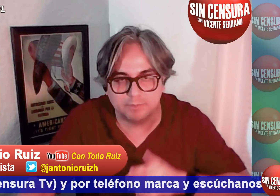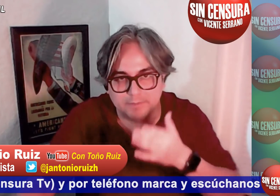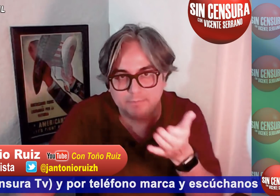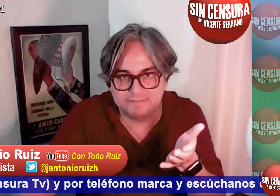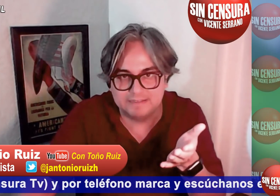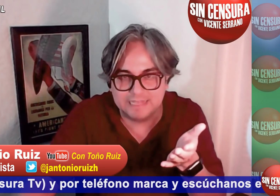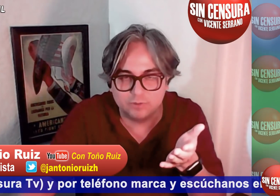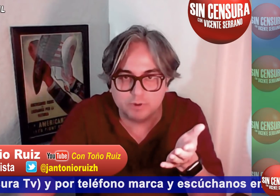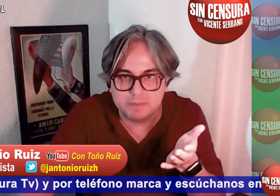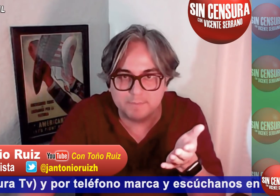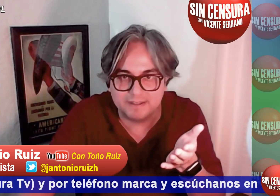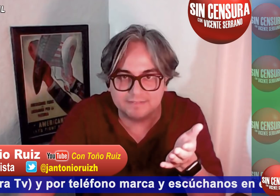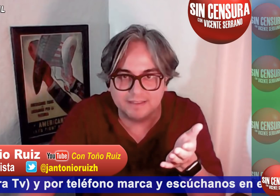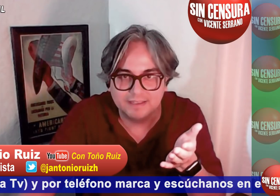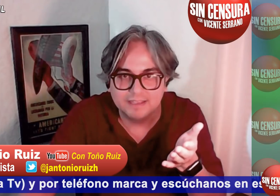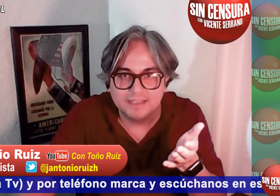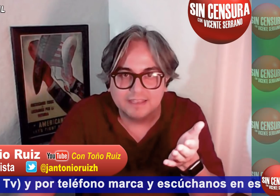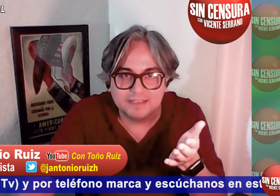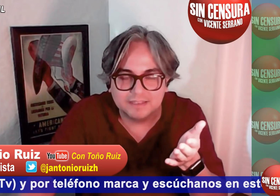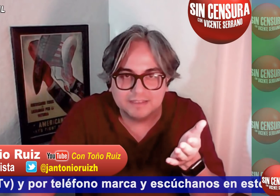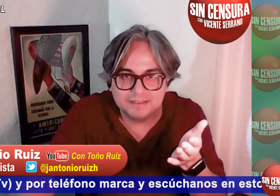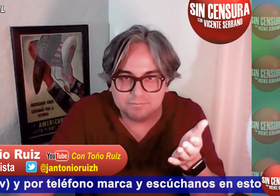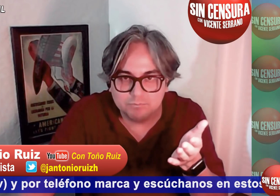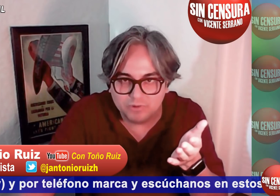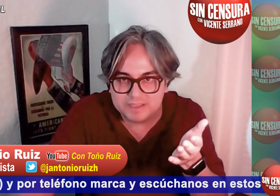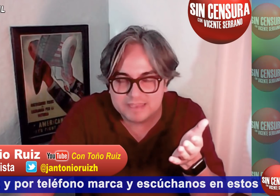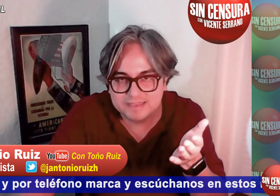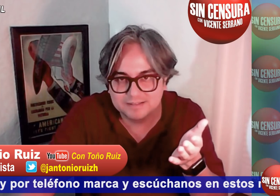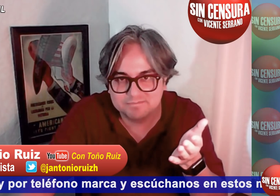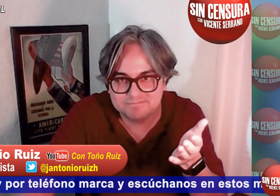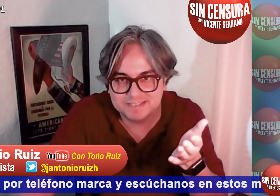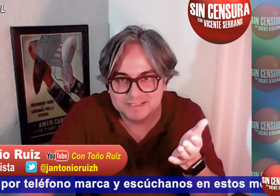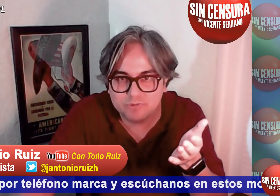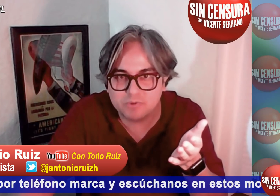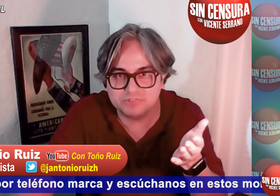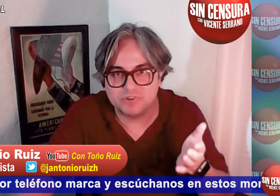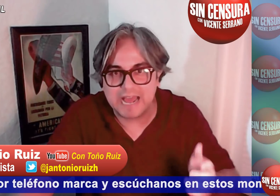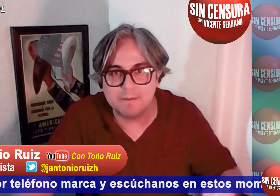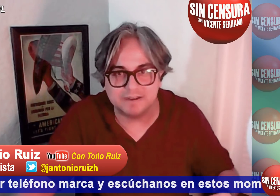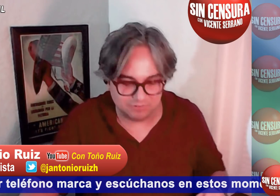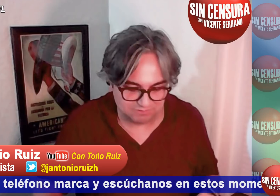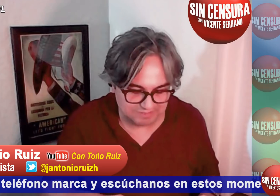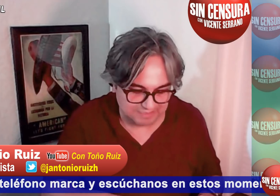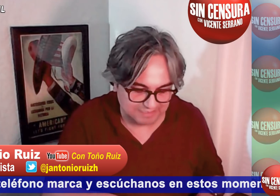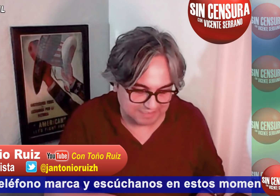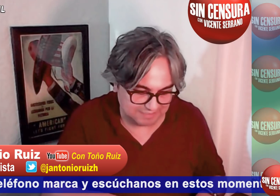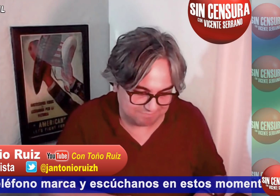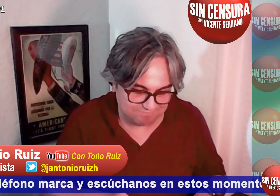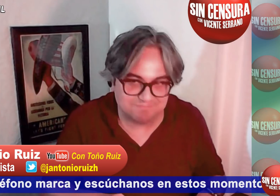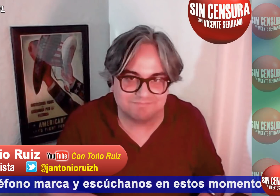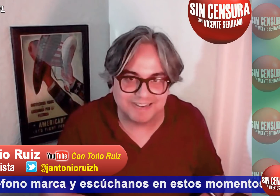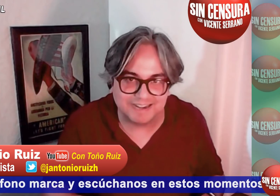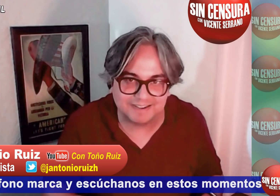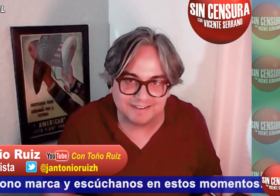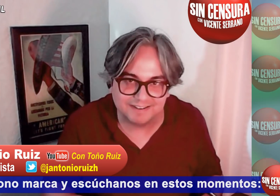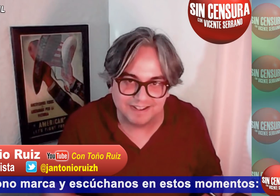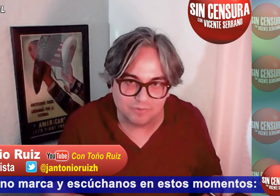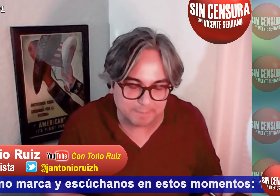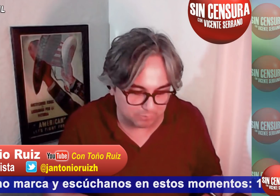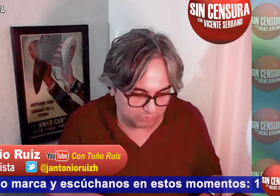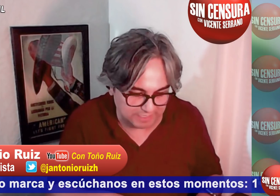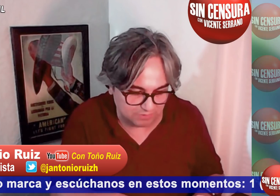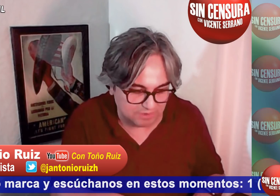estamos presentando, pero a mí me parece muy, muy cuestionable, ¿no? Tener